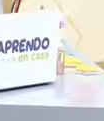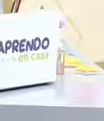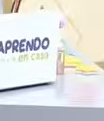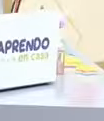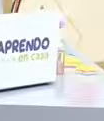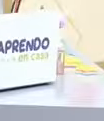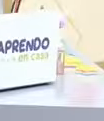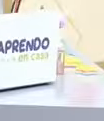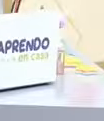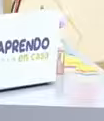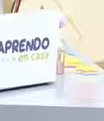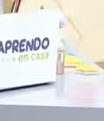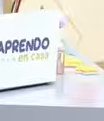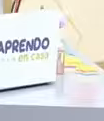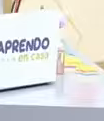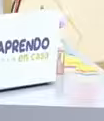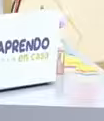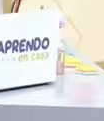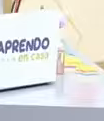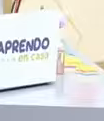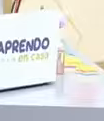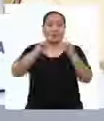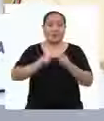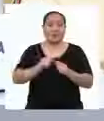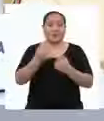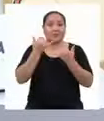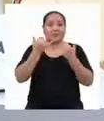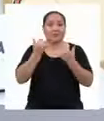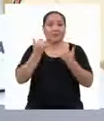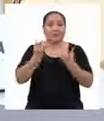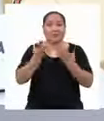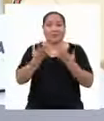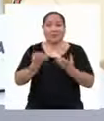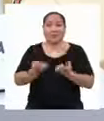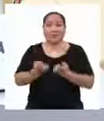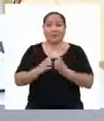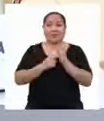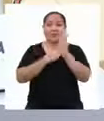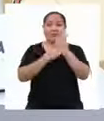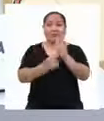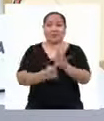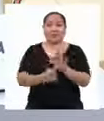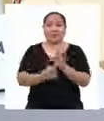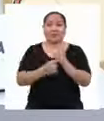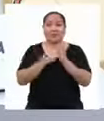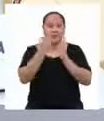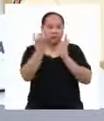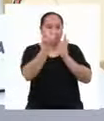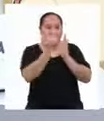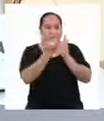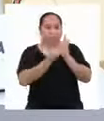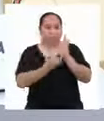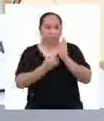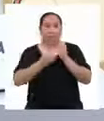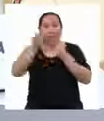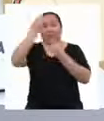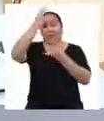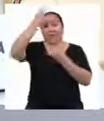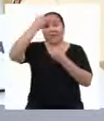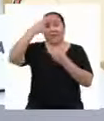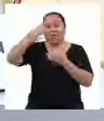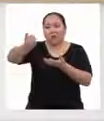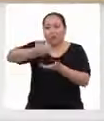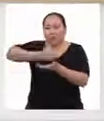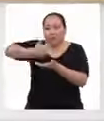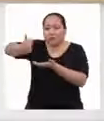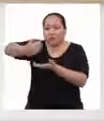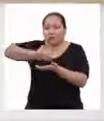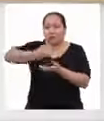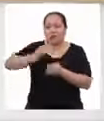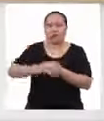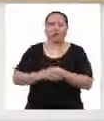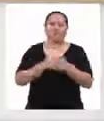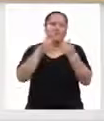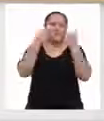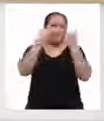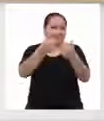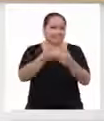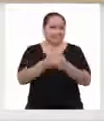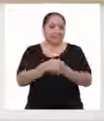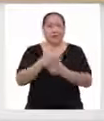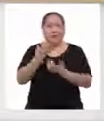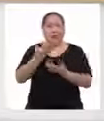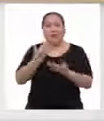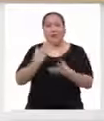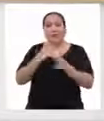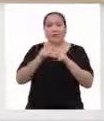le decía antes de la pausa, ahora quisiera presentar gráficamente la información que he recopilado. ¡Súper!